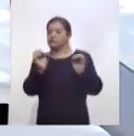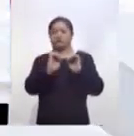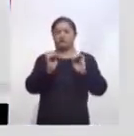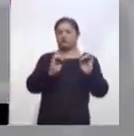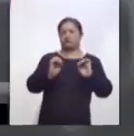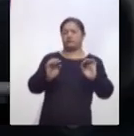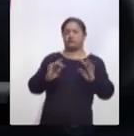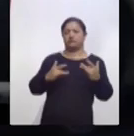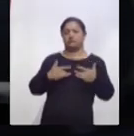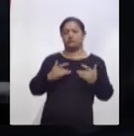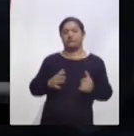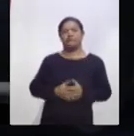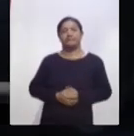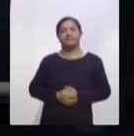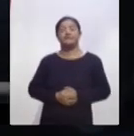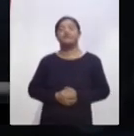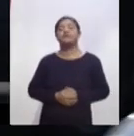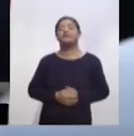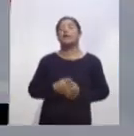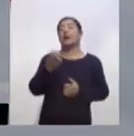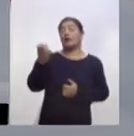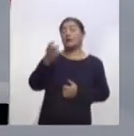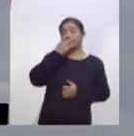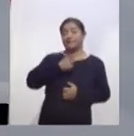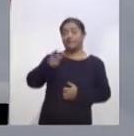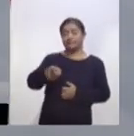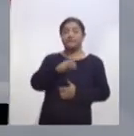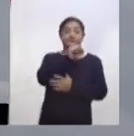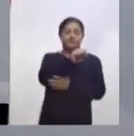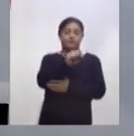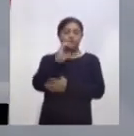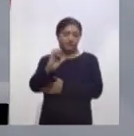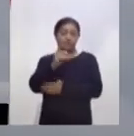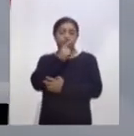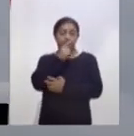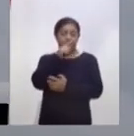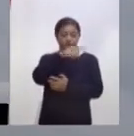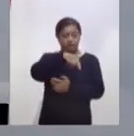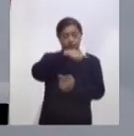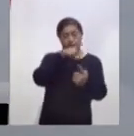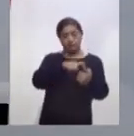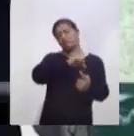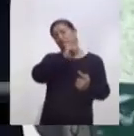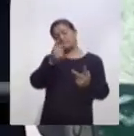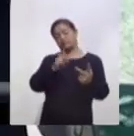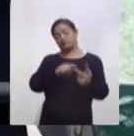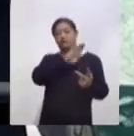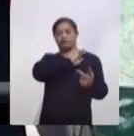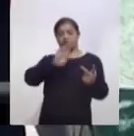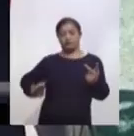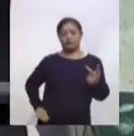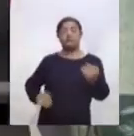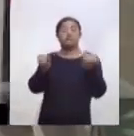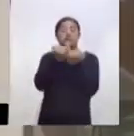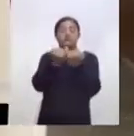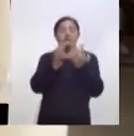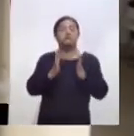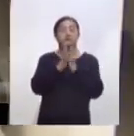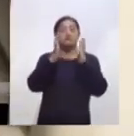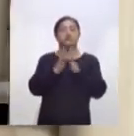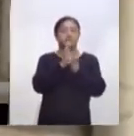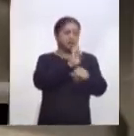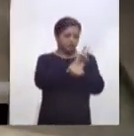ellas. Florentino Domínguez detalló que, además de la Secretaría de Seguridad Ciudadana, las corporaciones municipales participan en la vigilancia de los